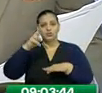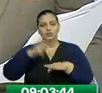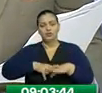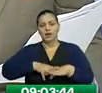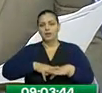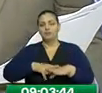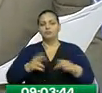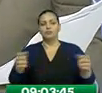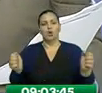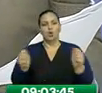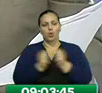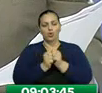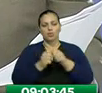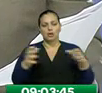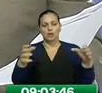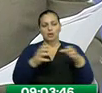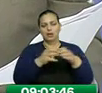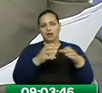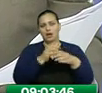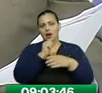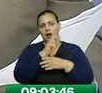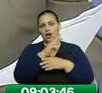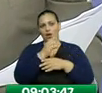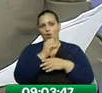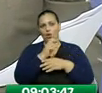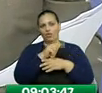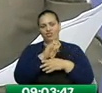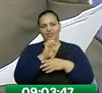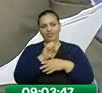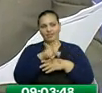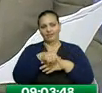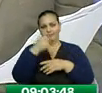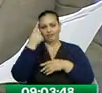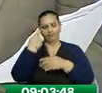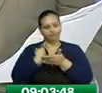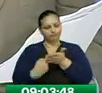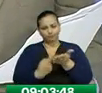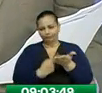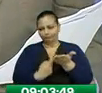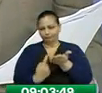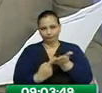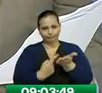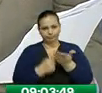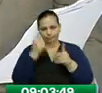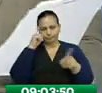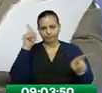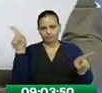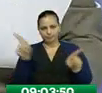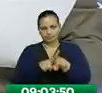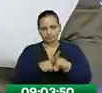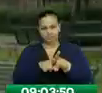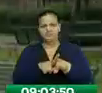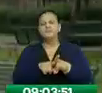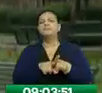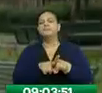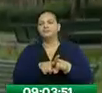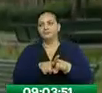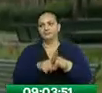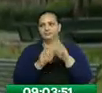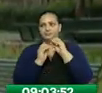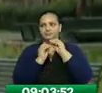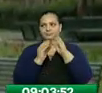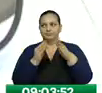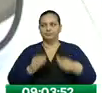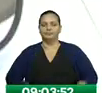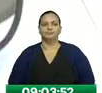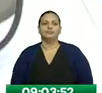ARCONEL, que establece compensaciones complementarias debido a la emergencia sanitaria. Veamos. El Gobierno Nacional, a